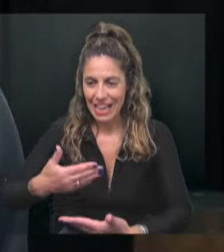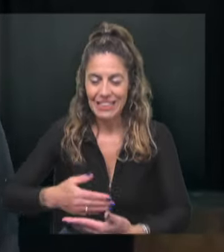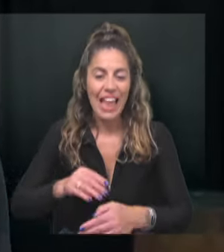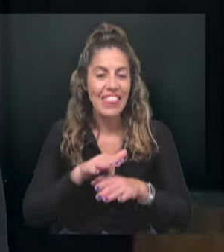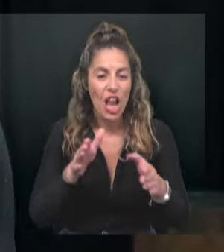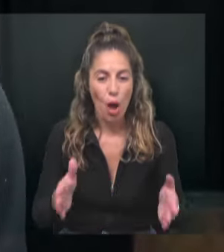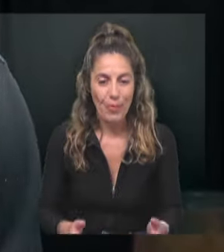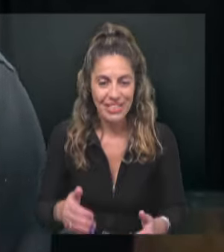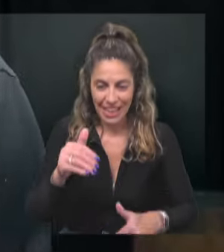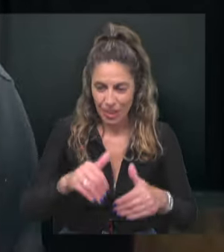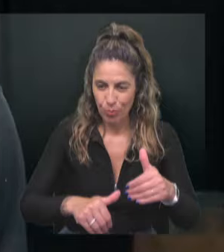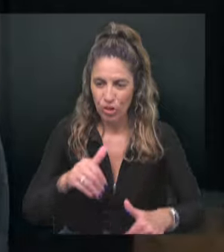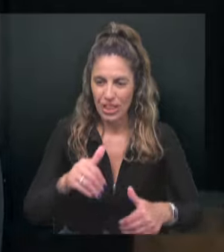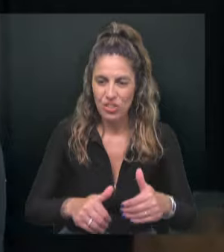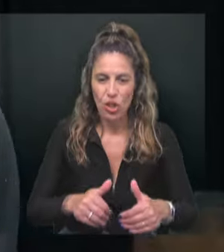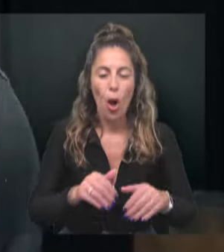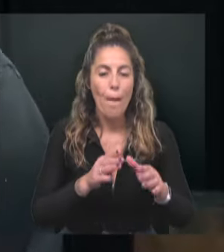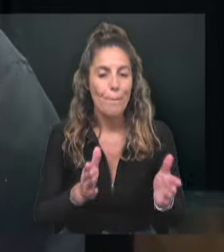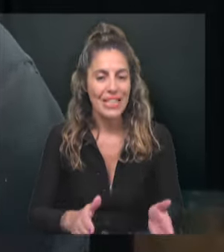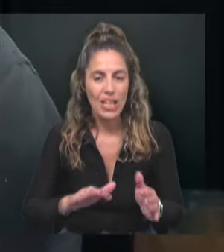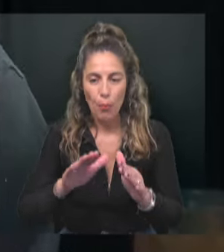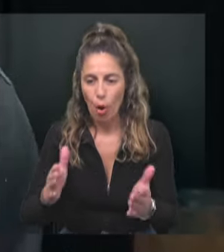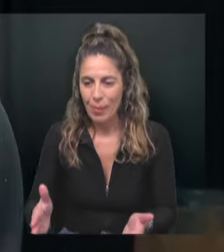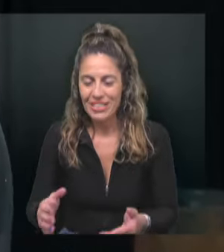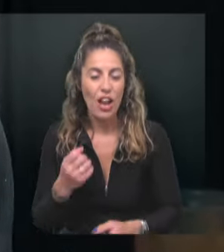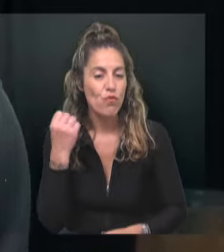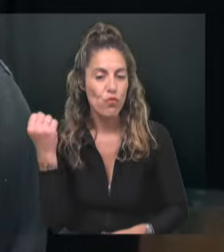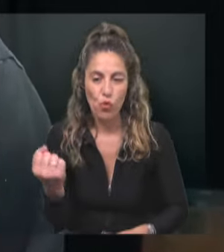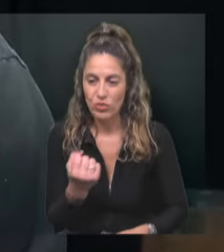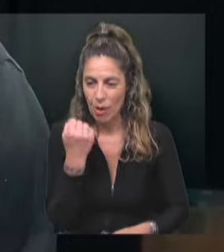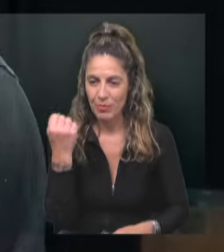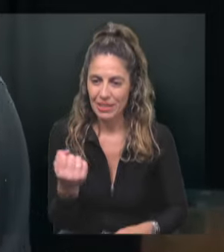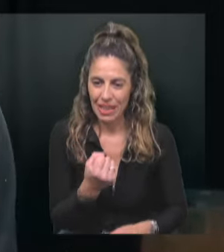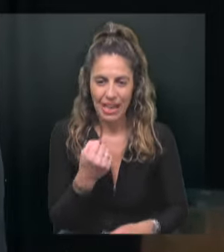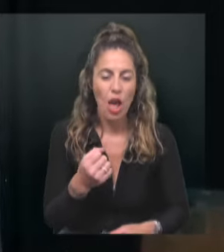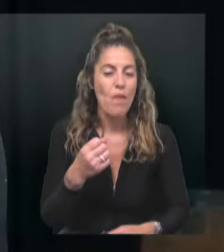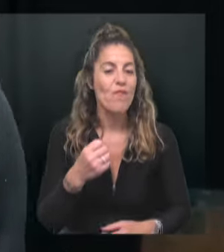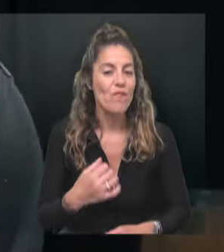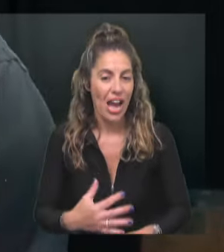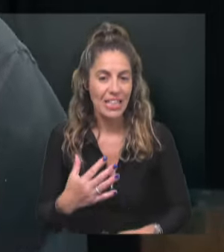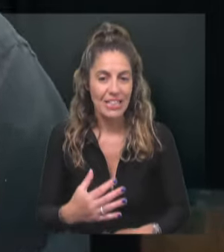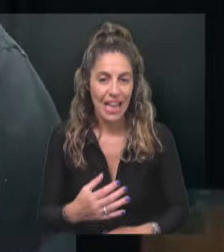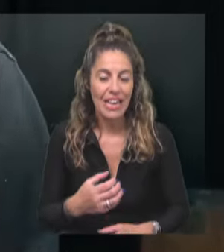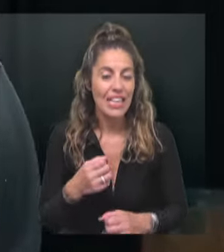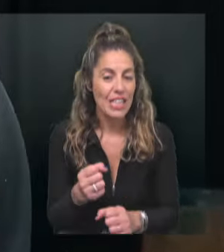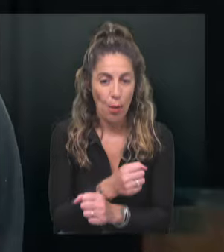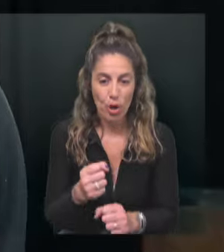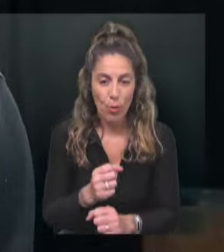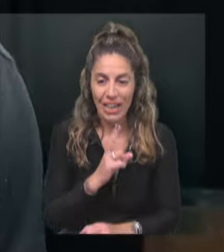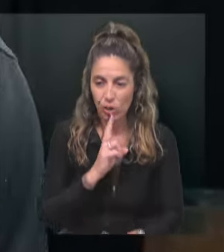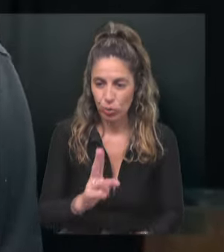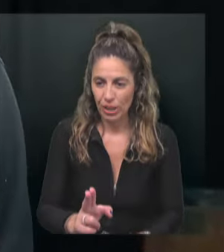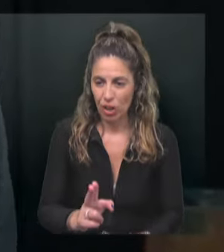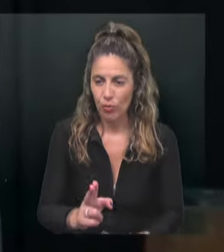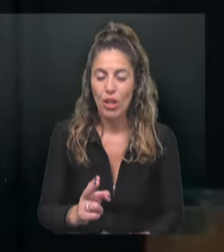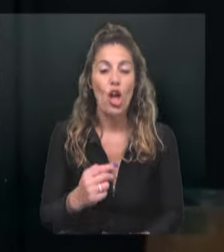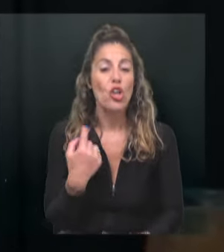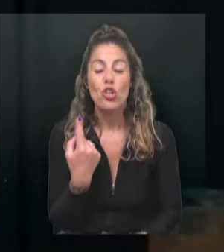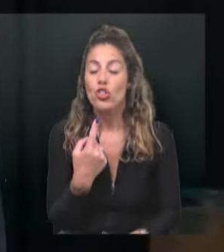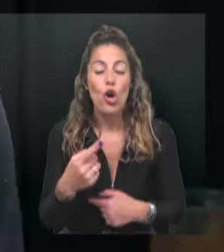de votación mesa por mesa eran fundamentales para eh validar eventualmente el resultado eh Y nosotros